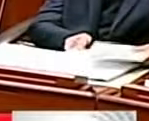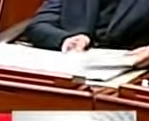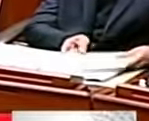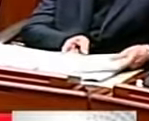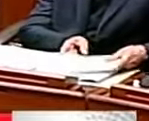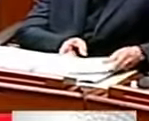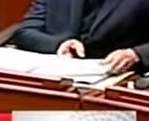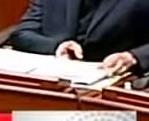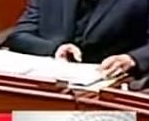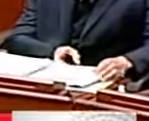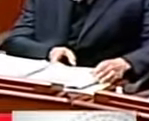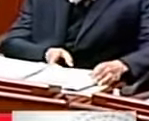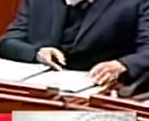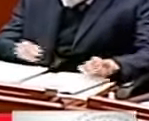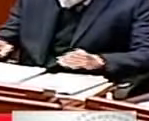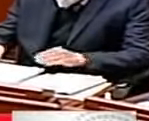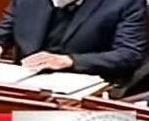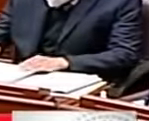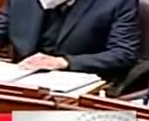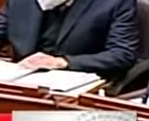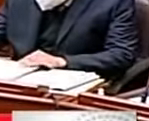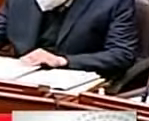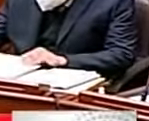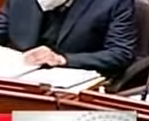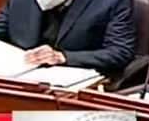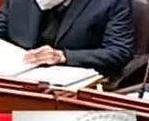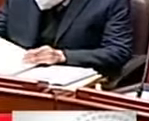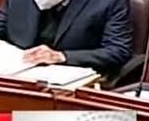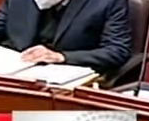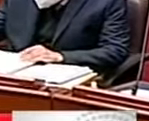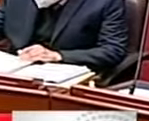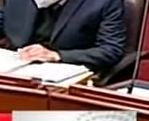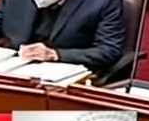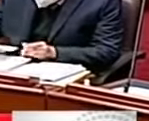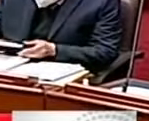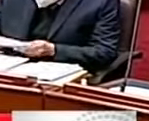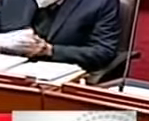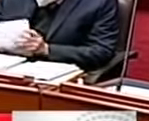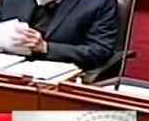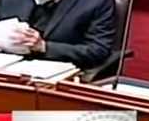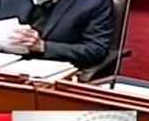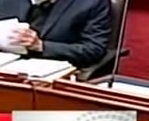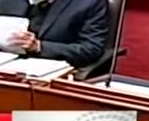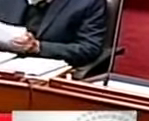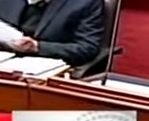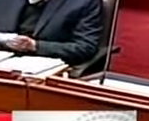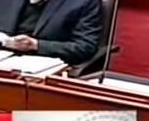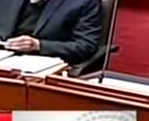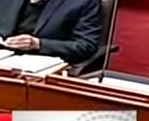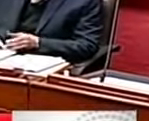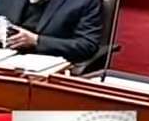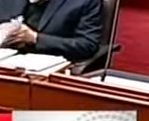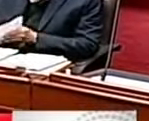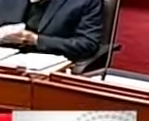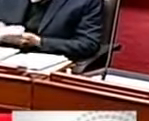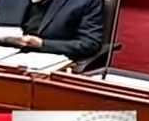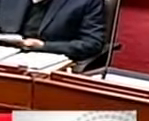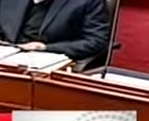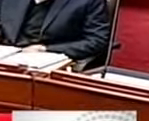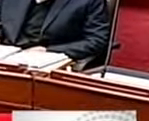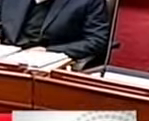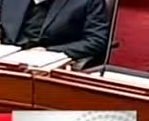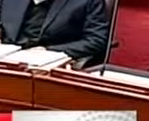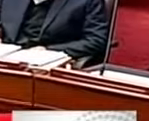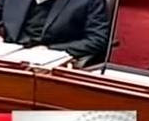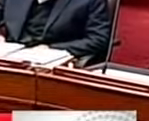En el debate de los asuntos contenidos en la agenda de las sesiones, se observan las siguientes reglas. Inciso E. Cuando concurran los miembros del